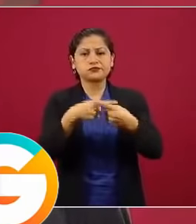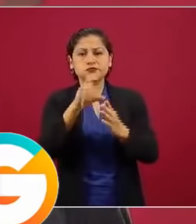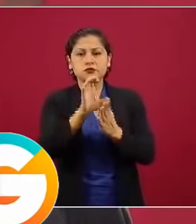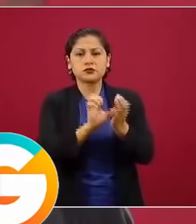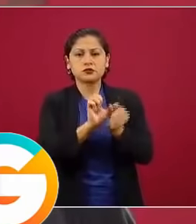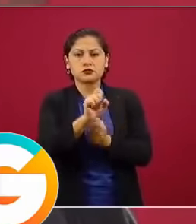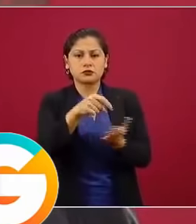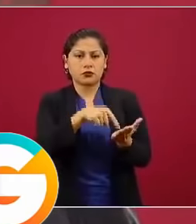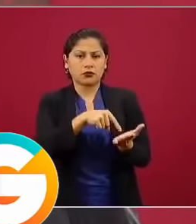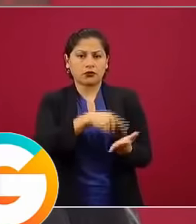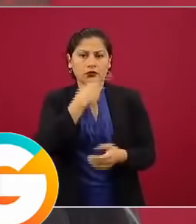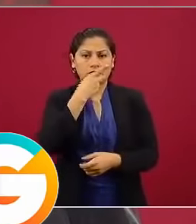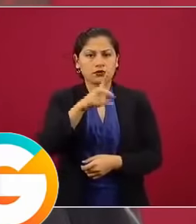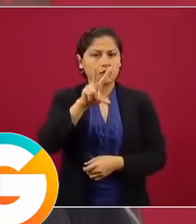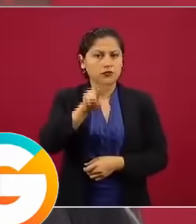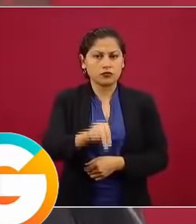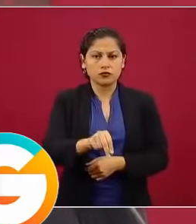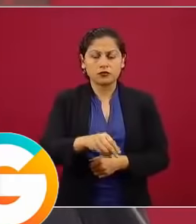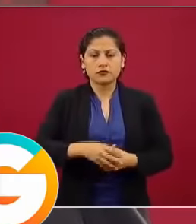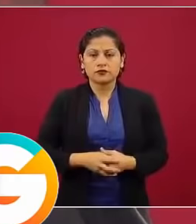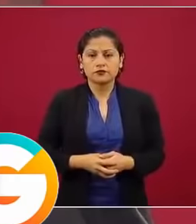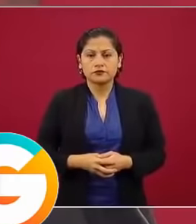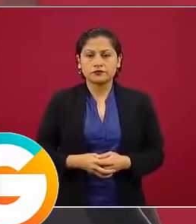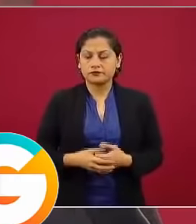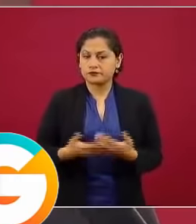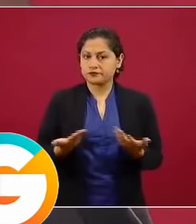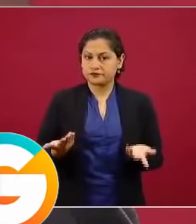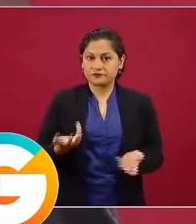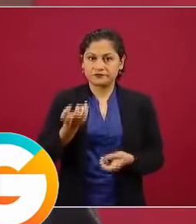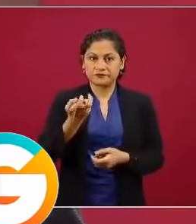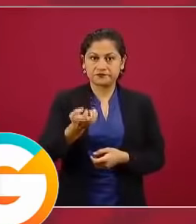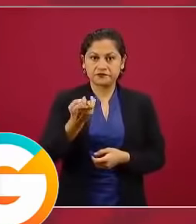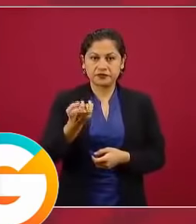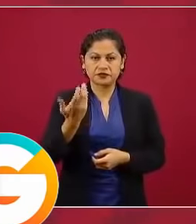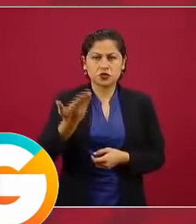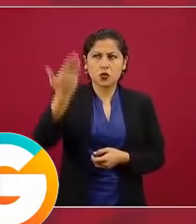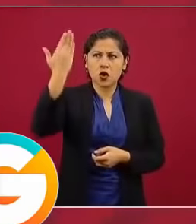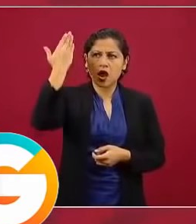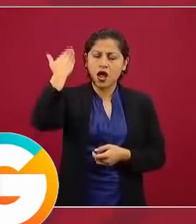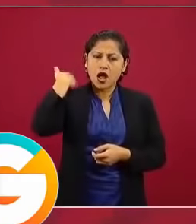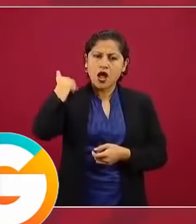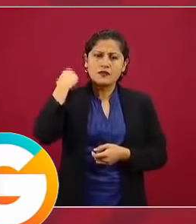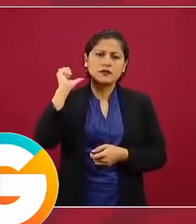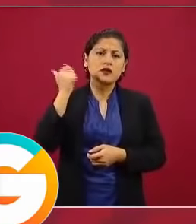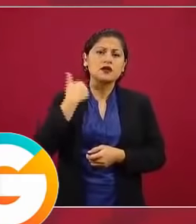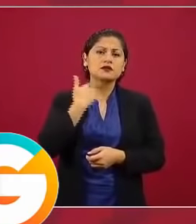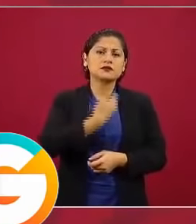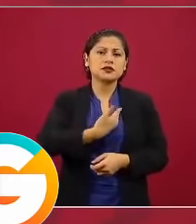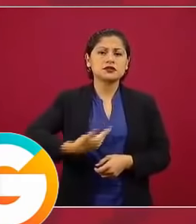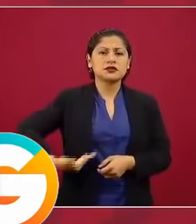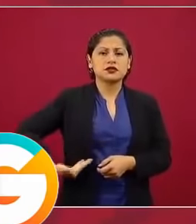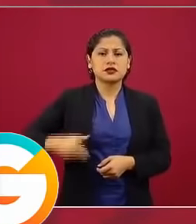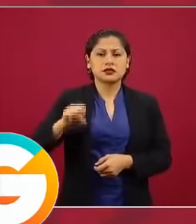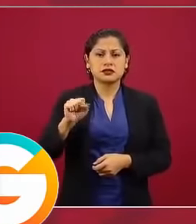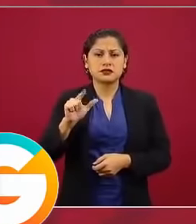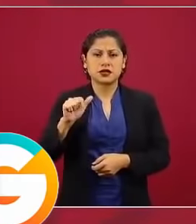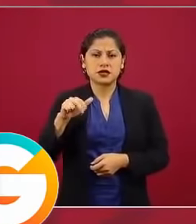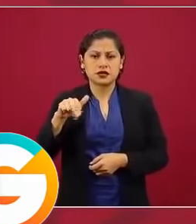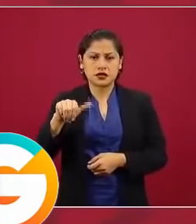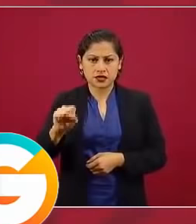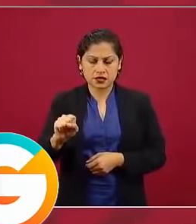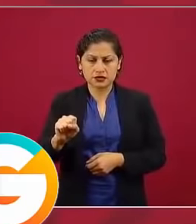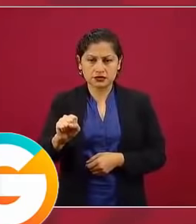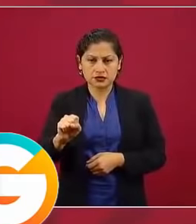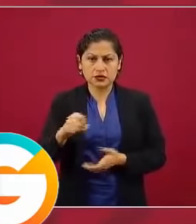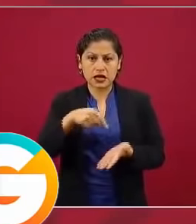lo permitía. Esto fue en el gobierno de Carlos Salinas. Se